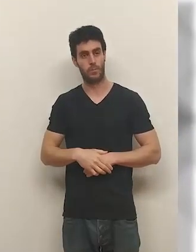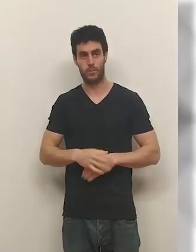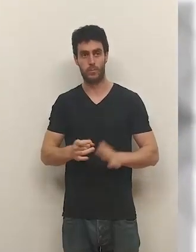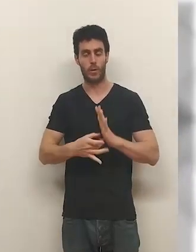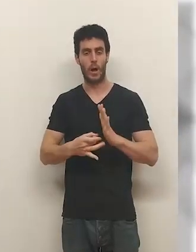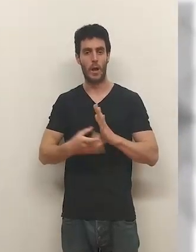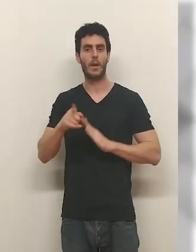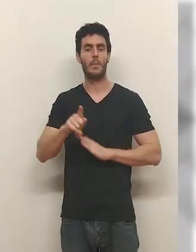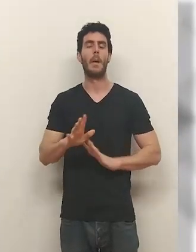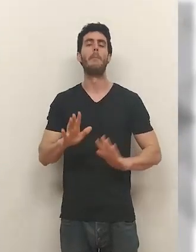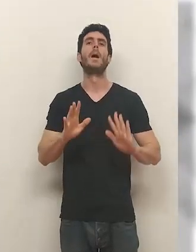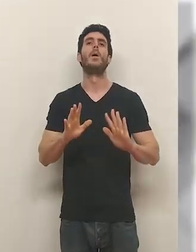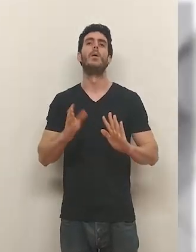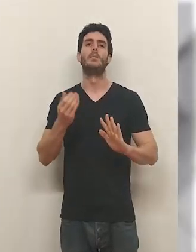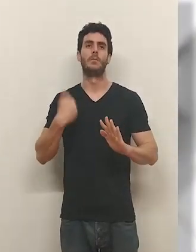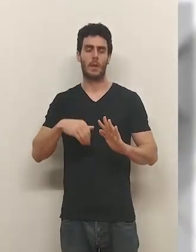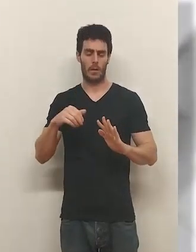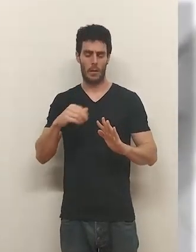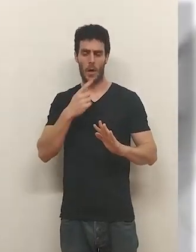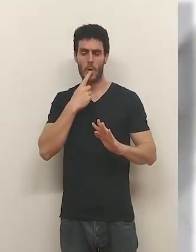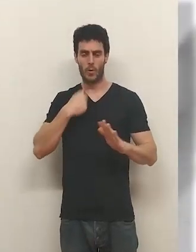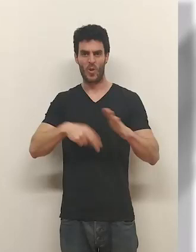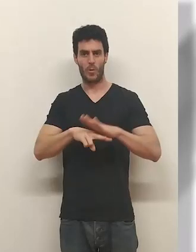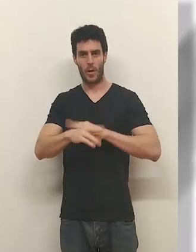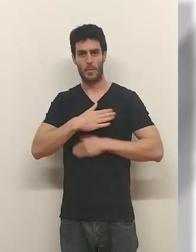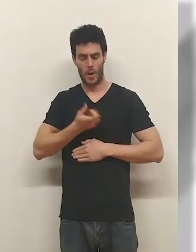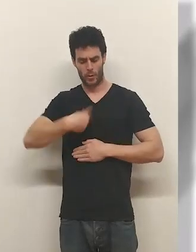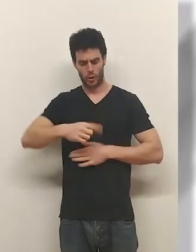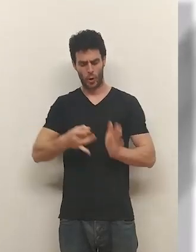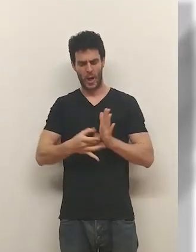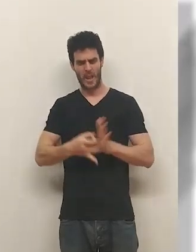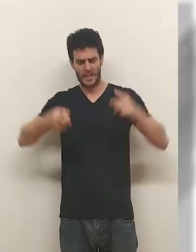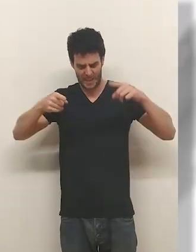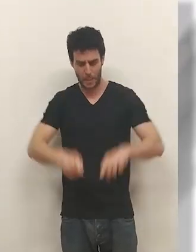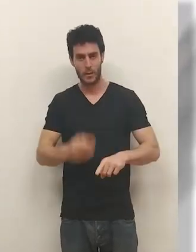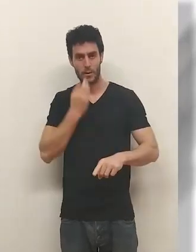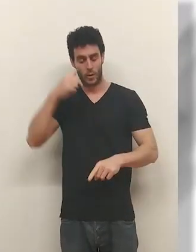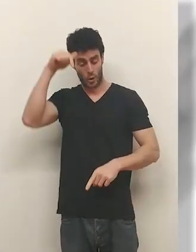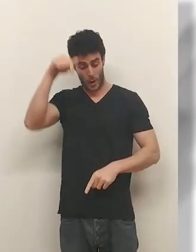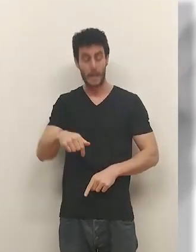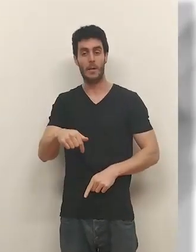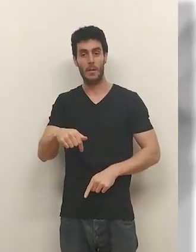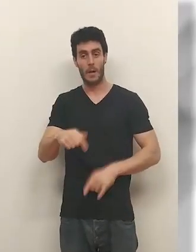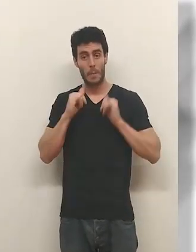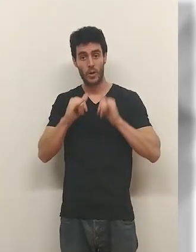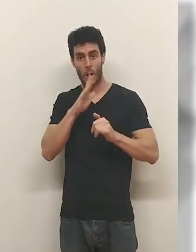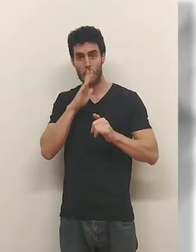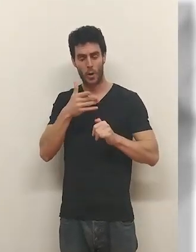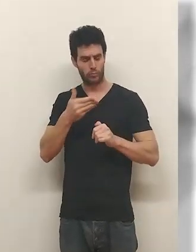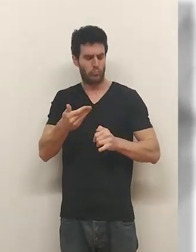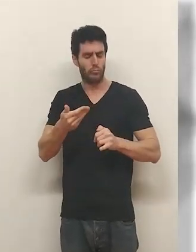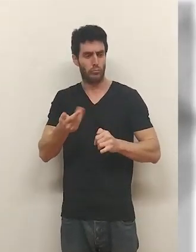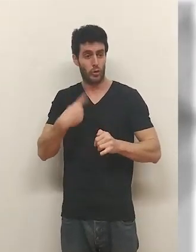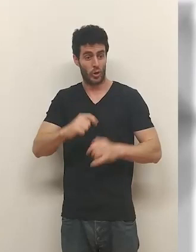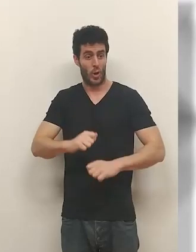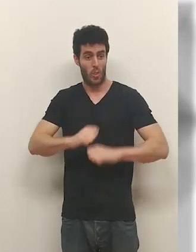calidad también, pero ya les digo ya a mis jugadores que también lo tenemos nosotros, que si hemos llegado aquí es porque lo merecemos y